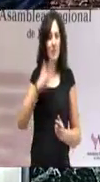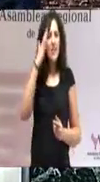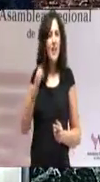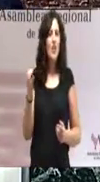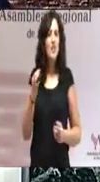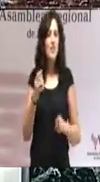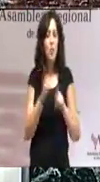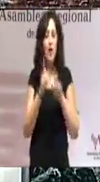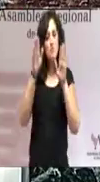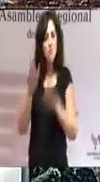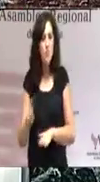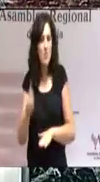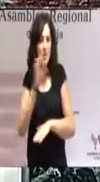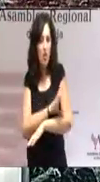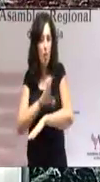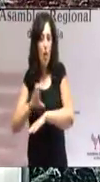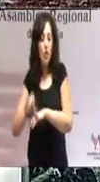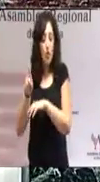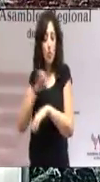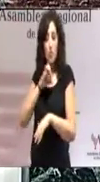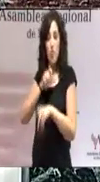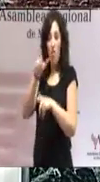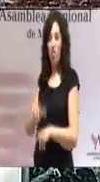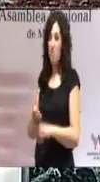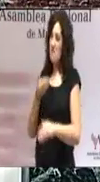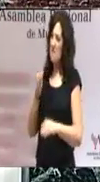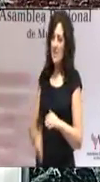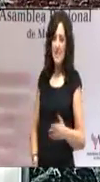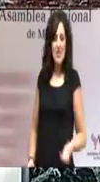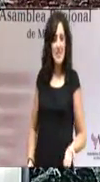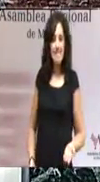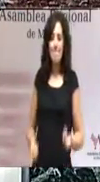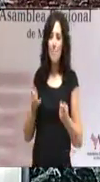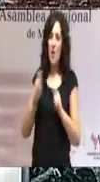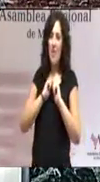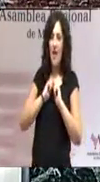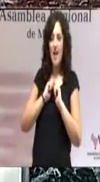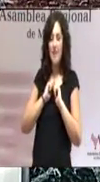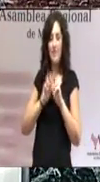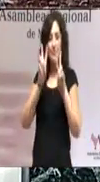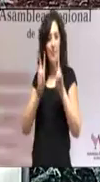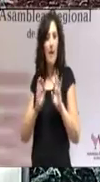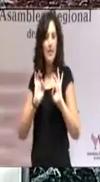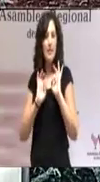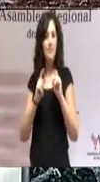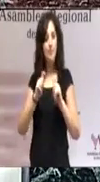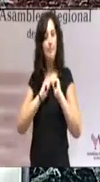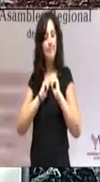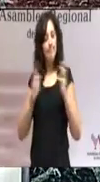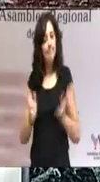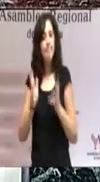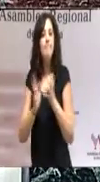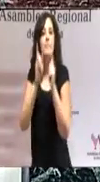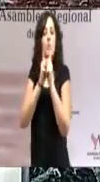en Ciudadanos que en usted. Y eso me esperanza y me da aliento para creer que algún